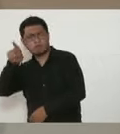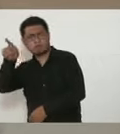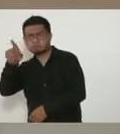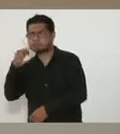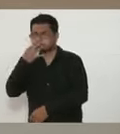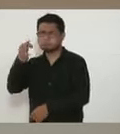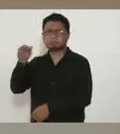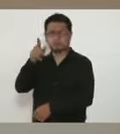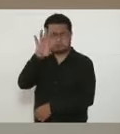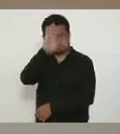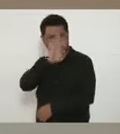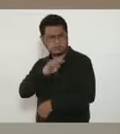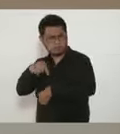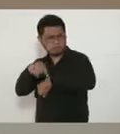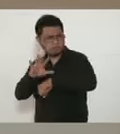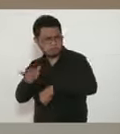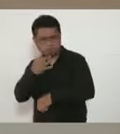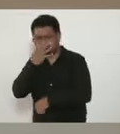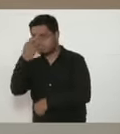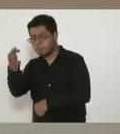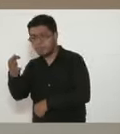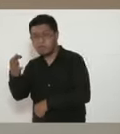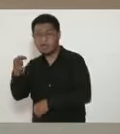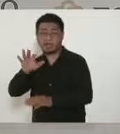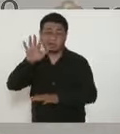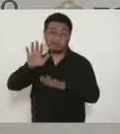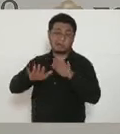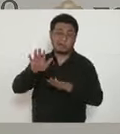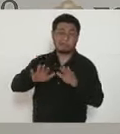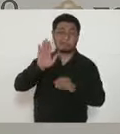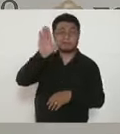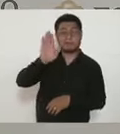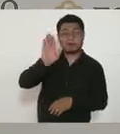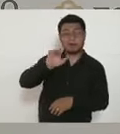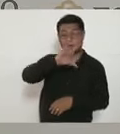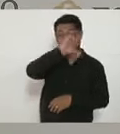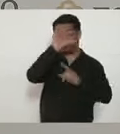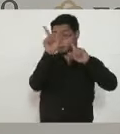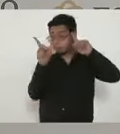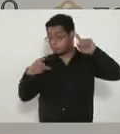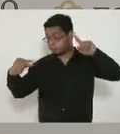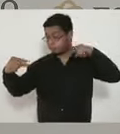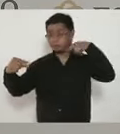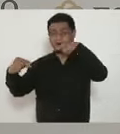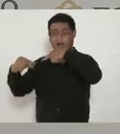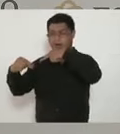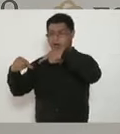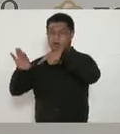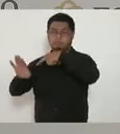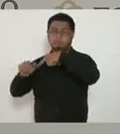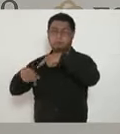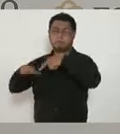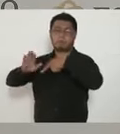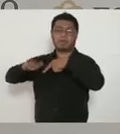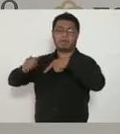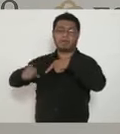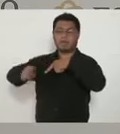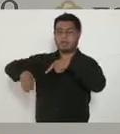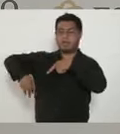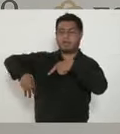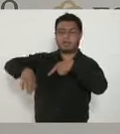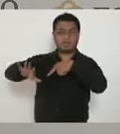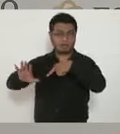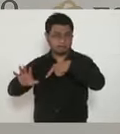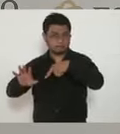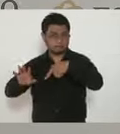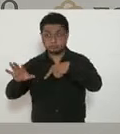sureste había quedado en el abandono, durante décadas creció el norte, el centro del país